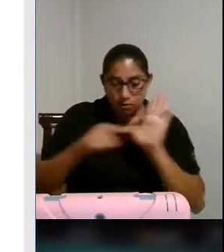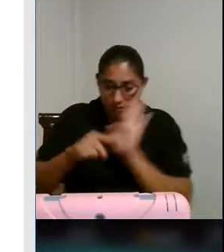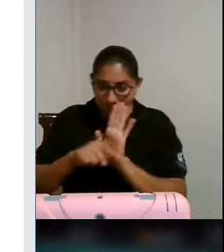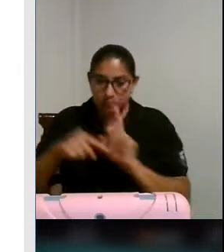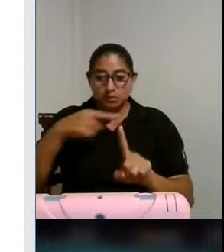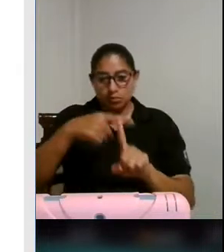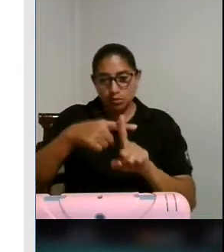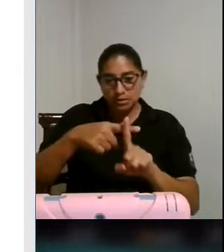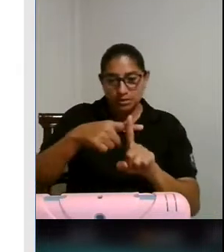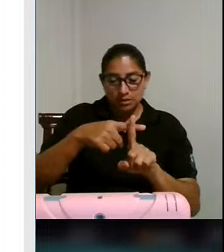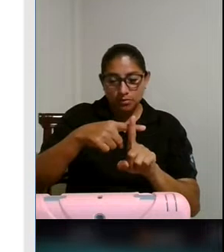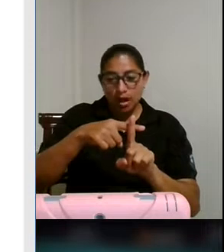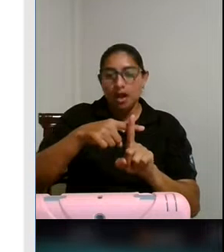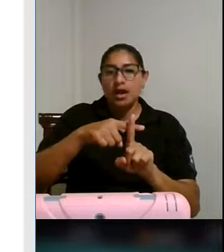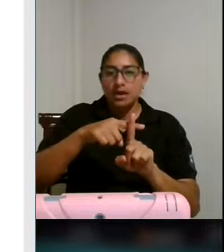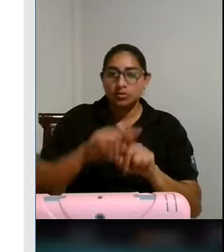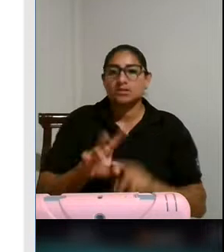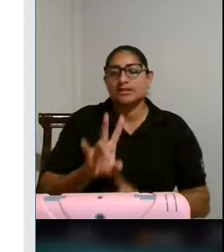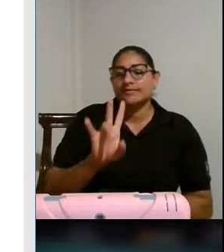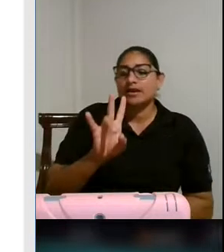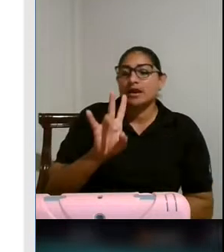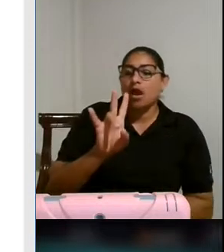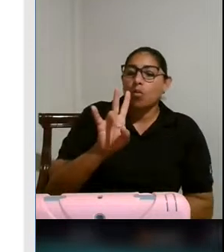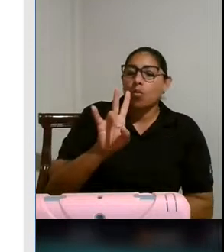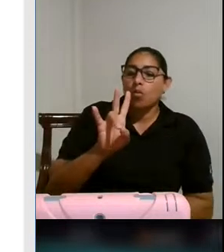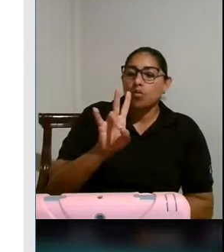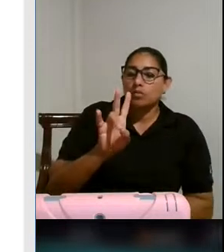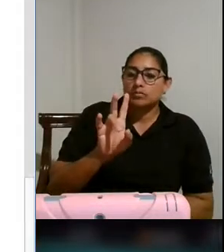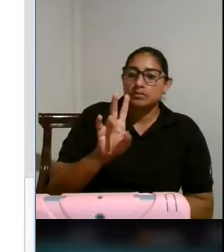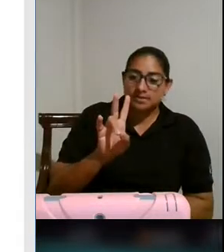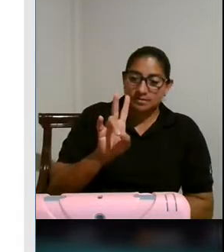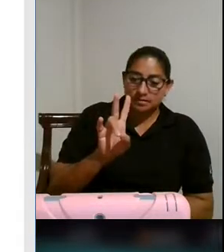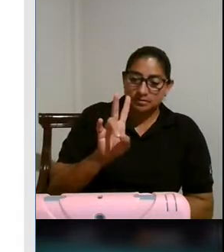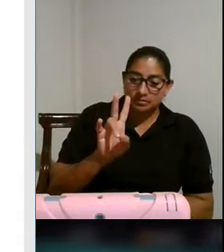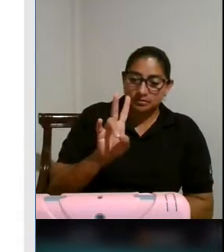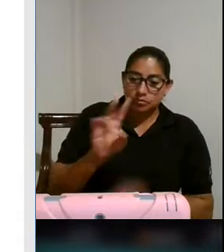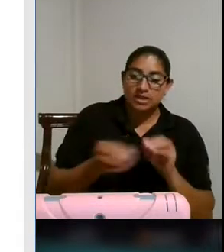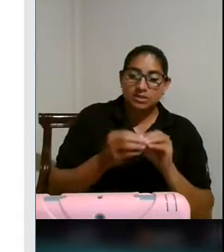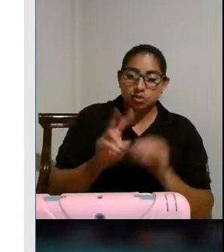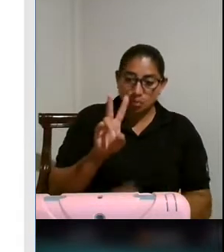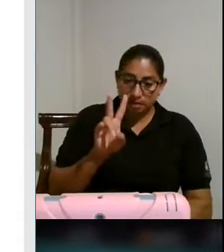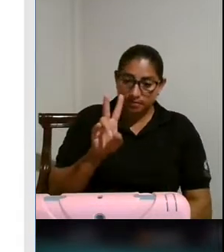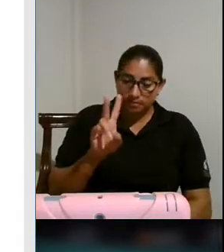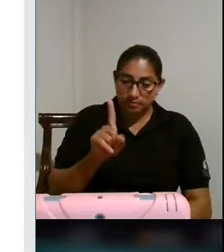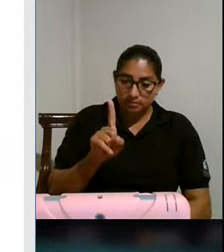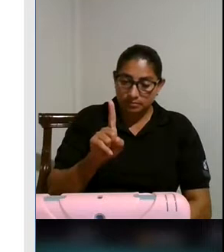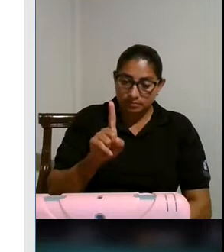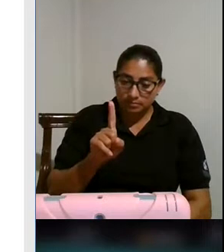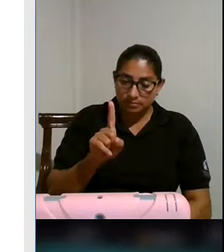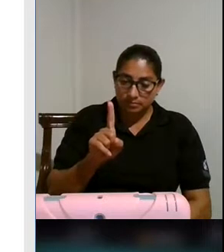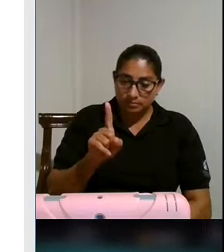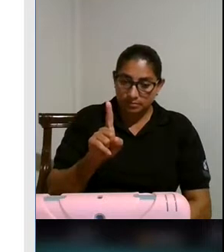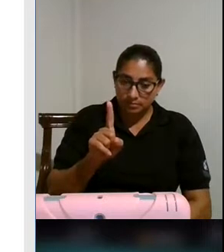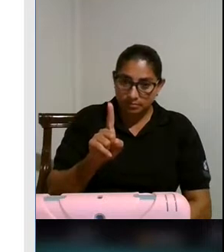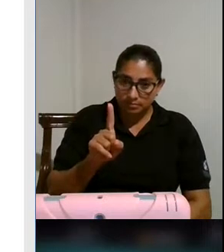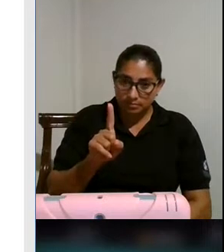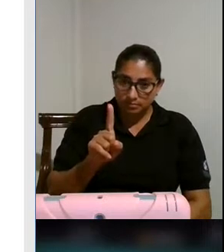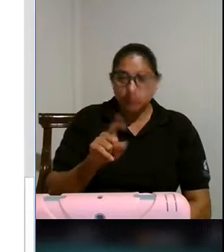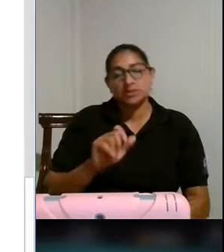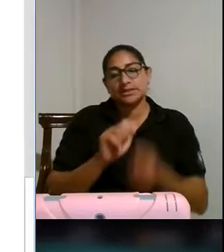7x menos 3,000. Ok. Ahora sí. Ujú. Sí, ahora